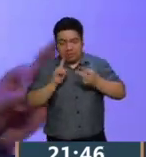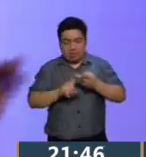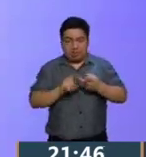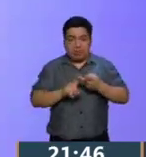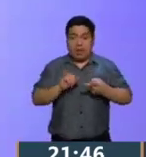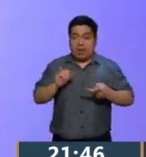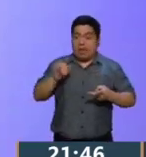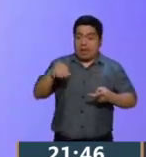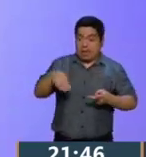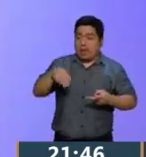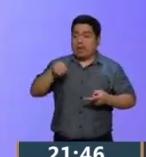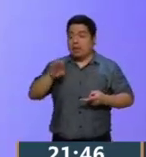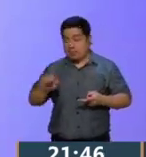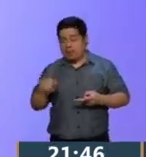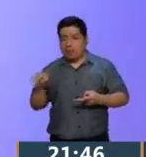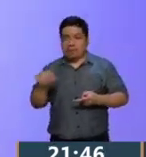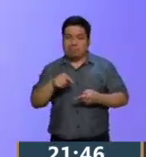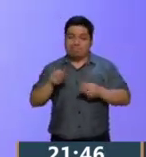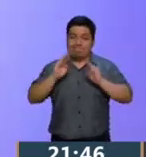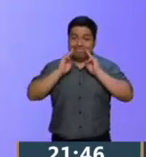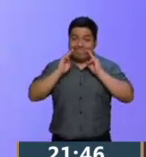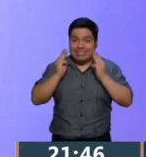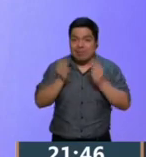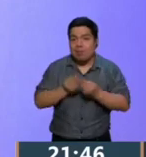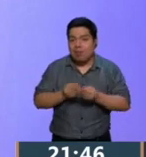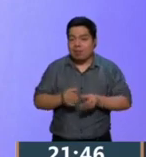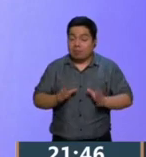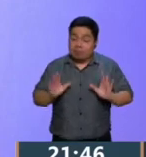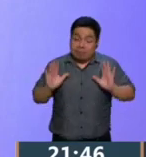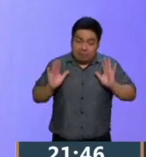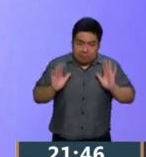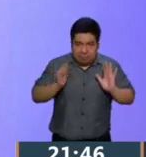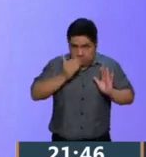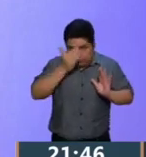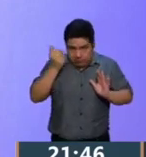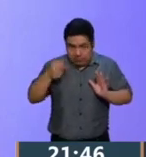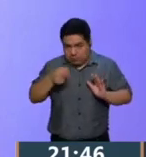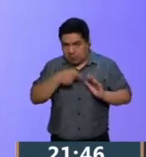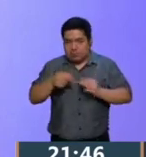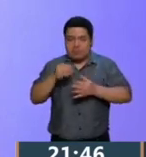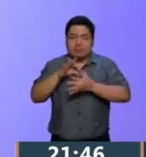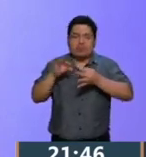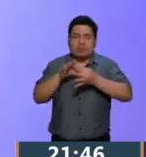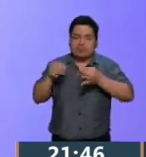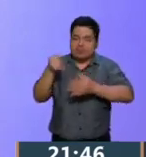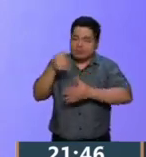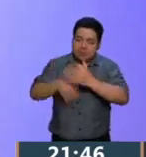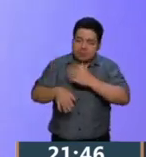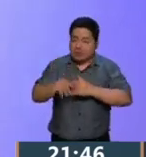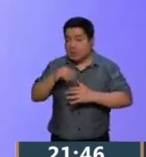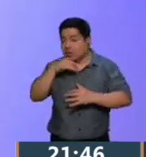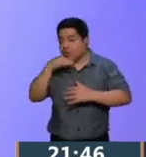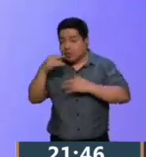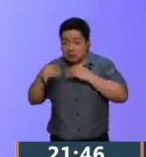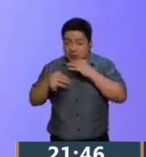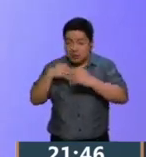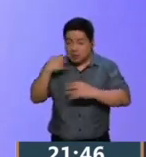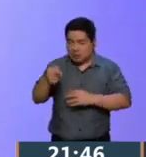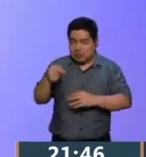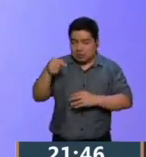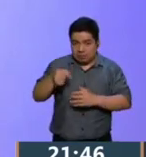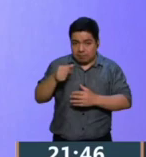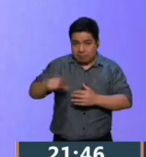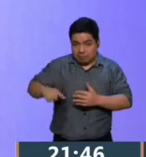al INVI, que es una auténtica mafia, y yo lo que diría, sobre todo en materia de transparencia y de corrupción, es que el actual gobierno de la